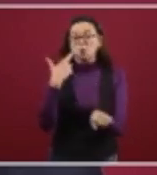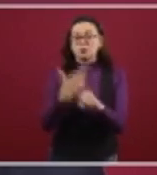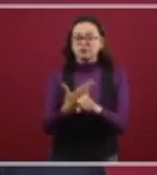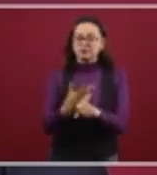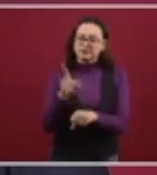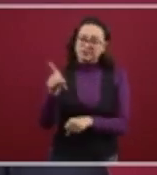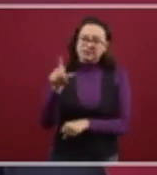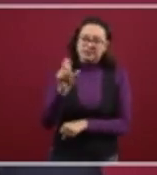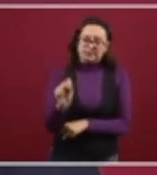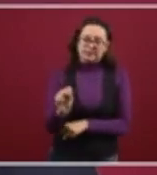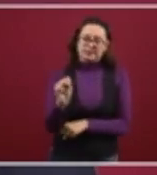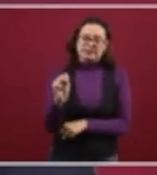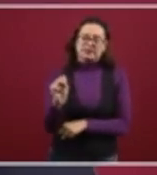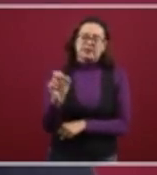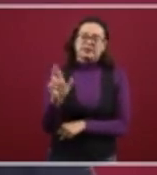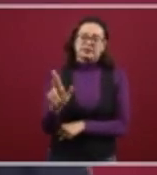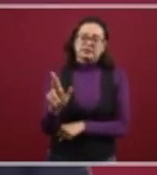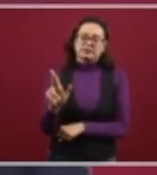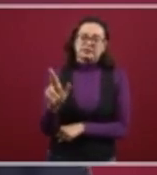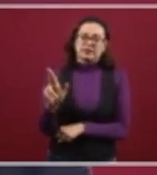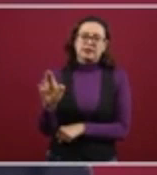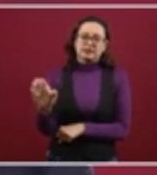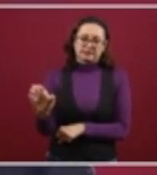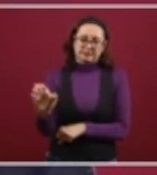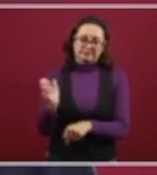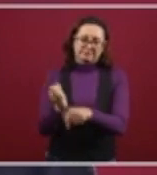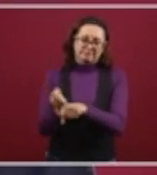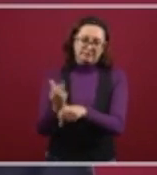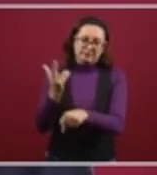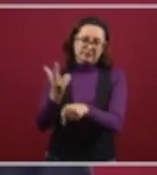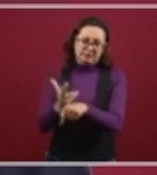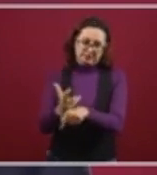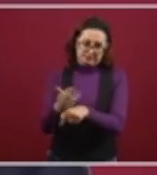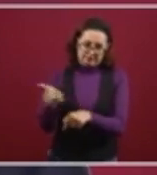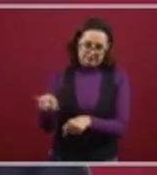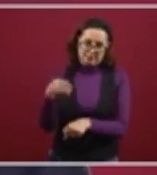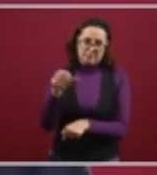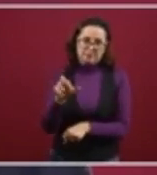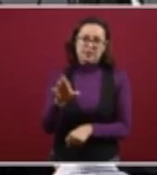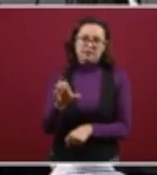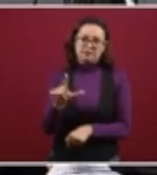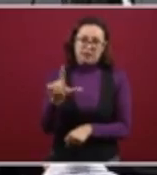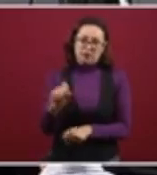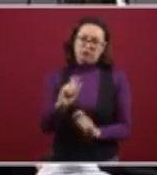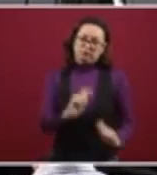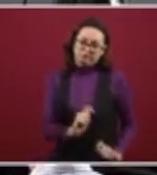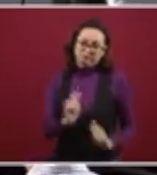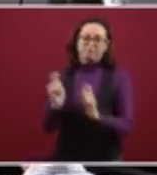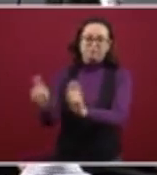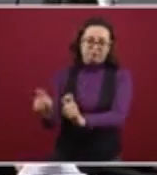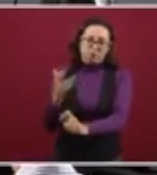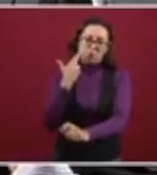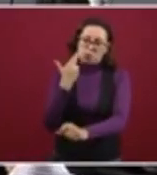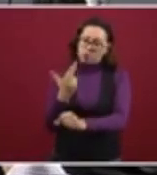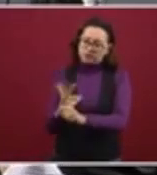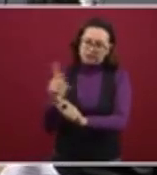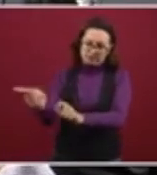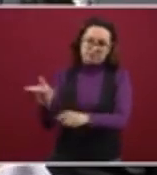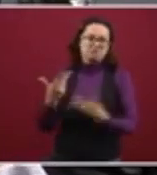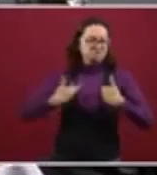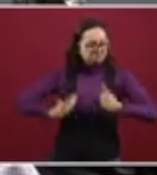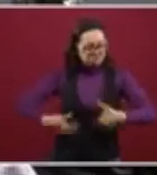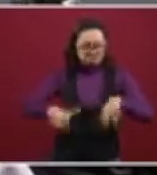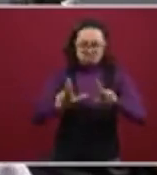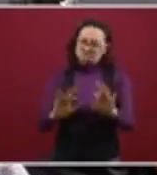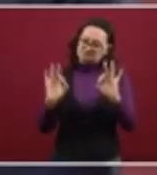Exteriores. Estoy muy bien representado por Marcelo Ebrard y él va a platicar